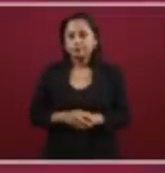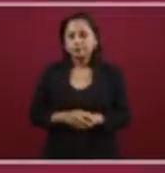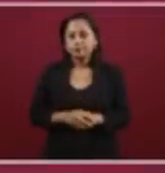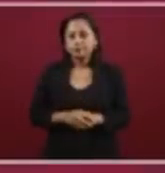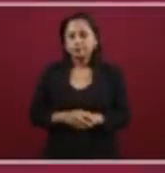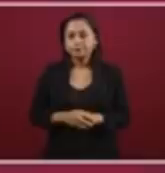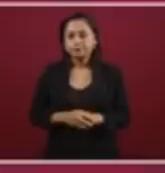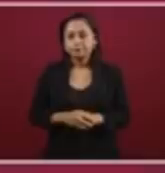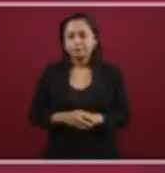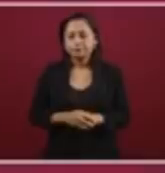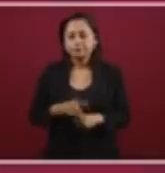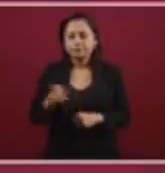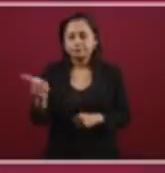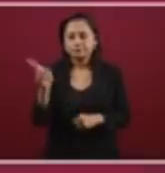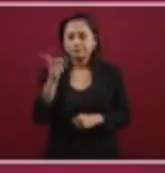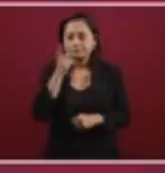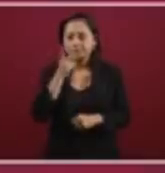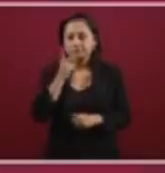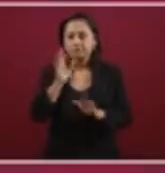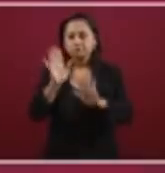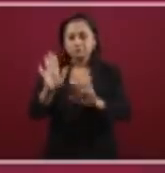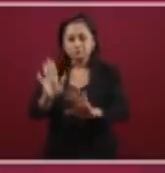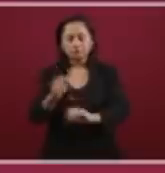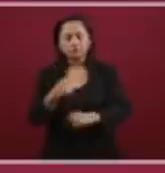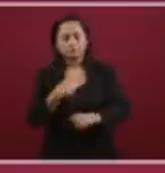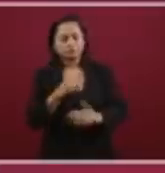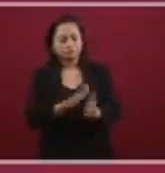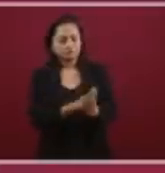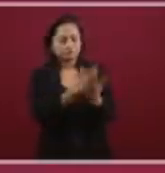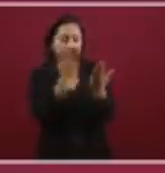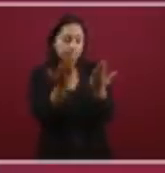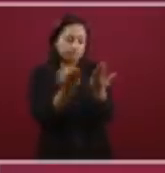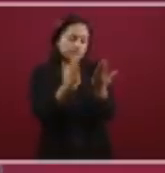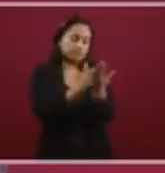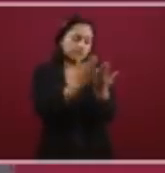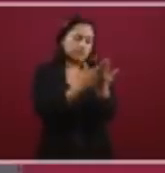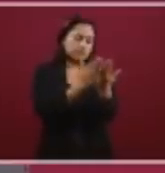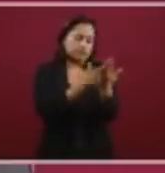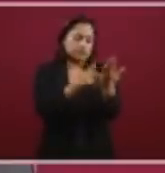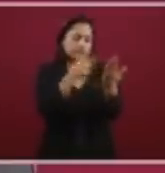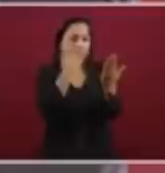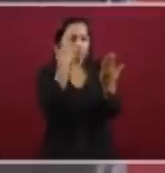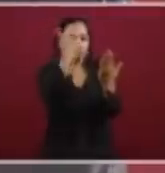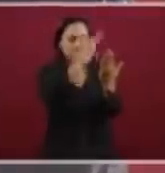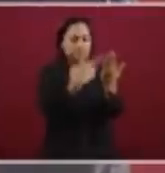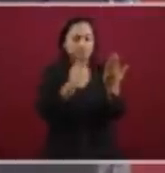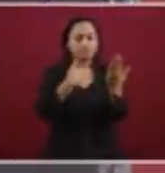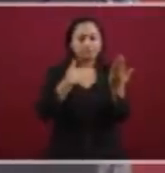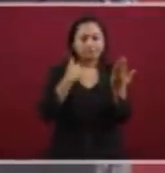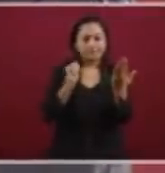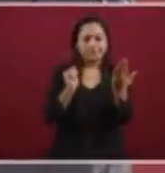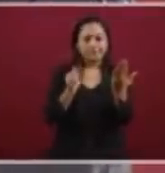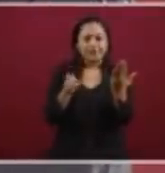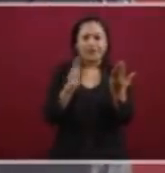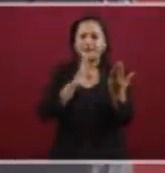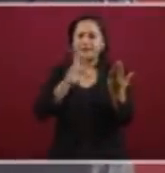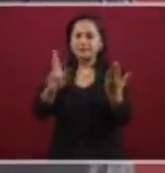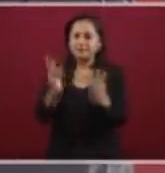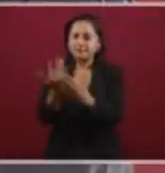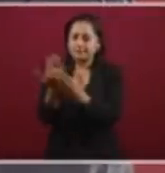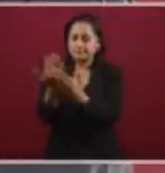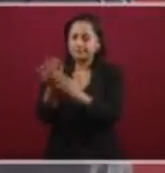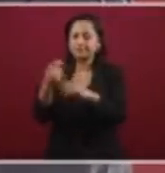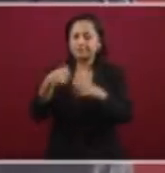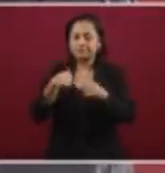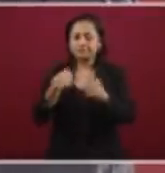revise te estoy aprovechando para contestarle porque quede tengo yo a